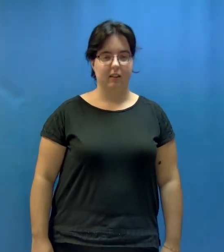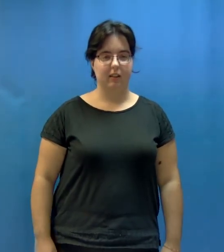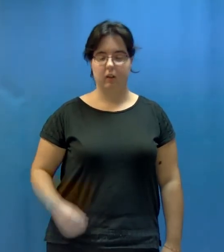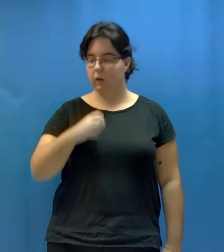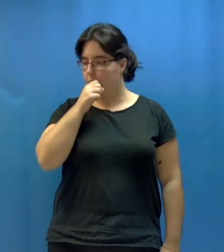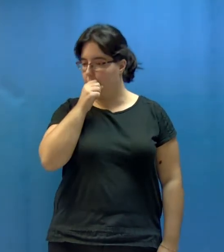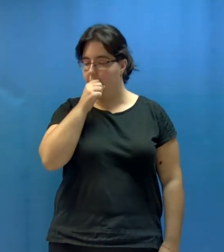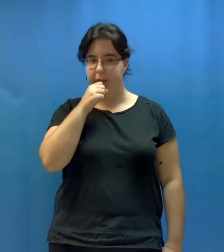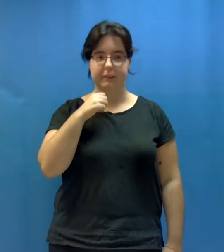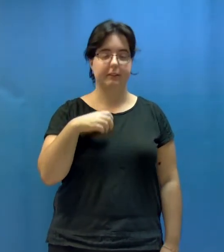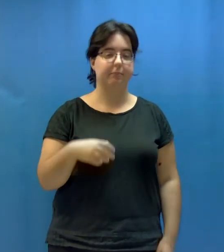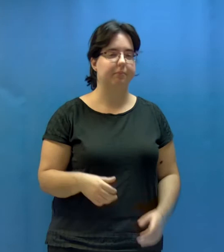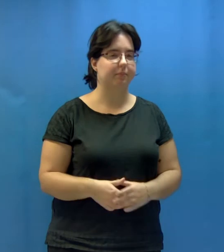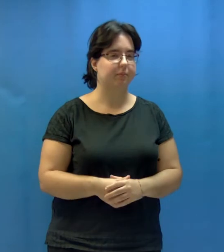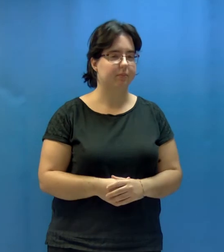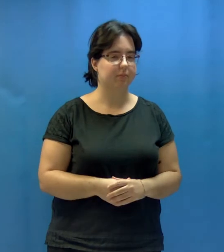Seré molt breu.